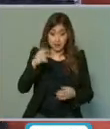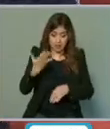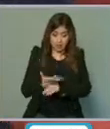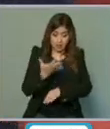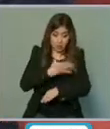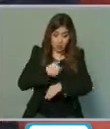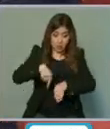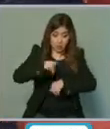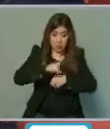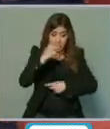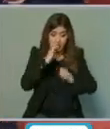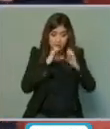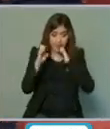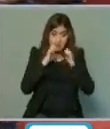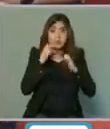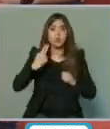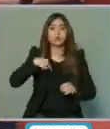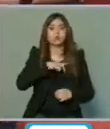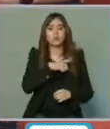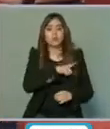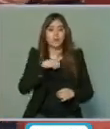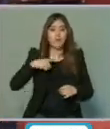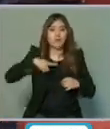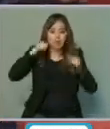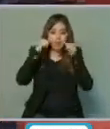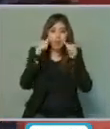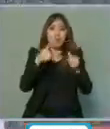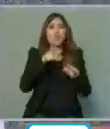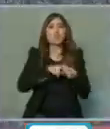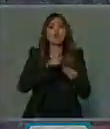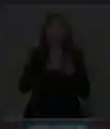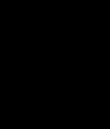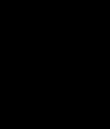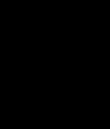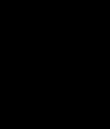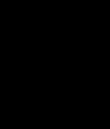por supuesto, muy pendientes de dónde más podemos seguir esta gran celebración.